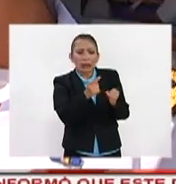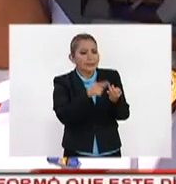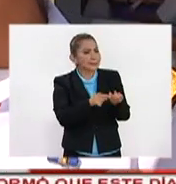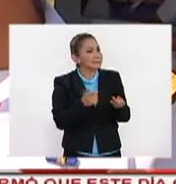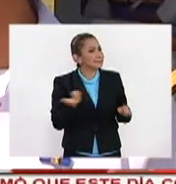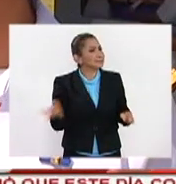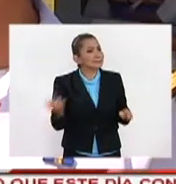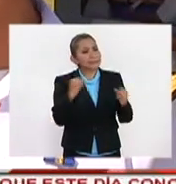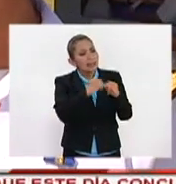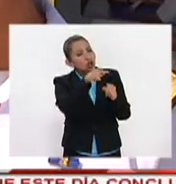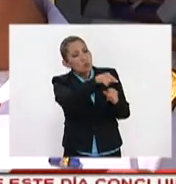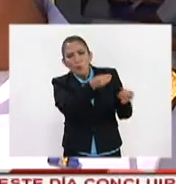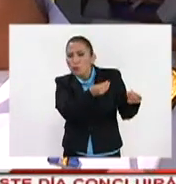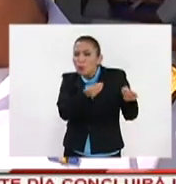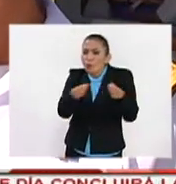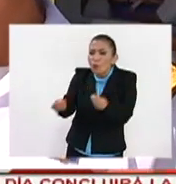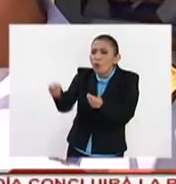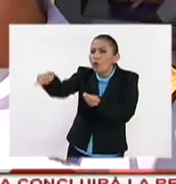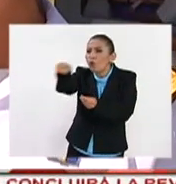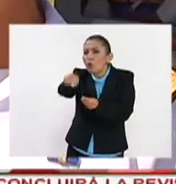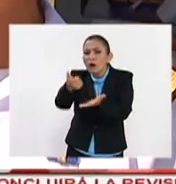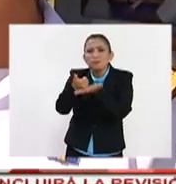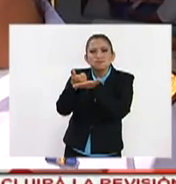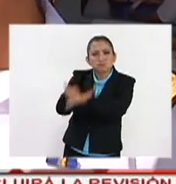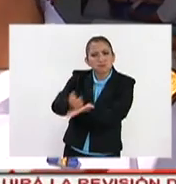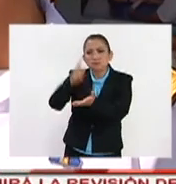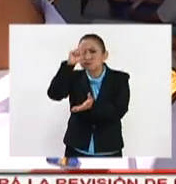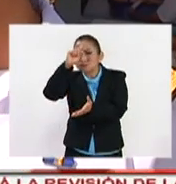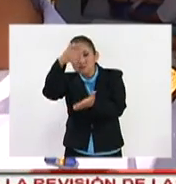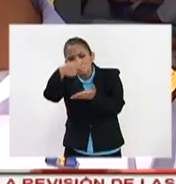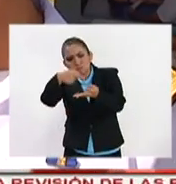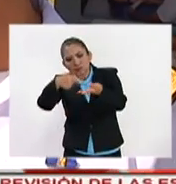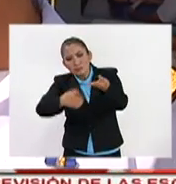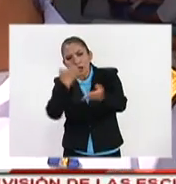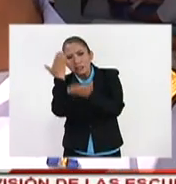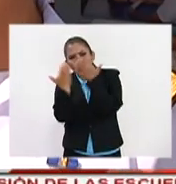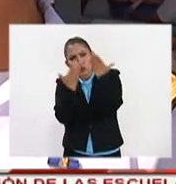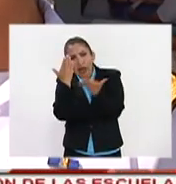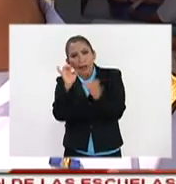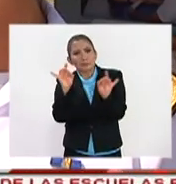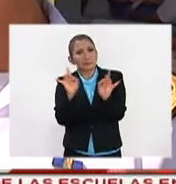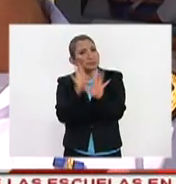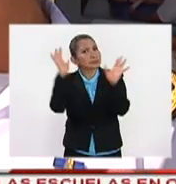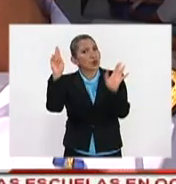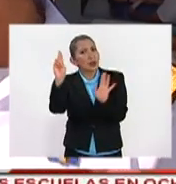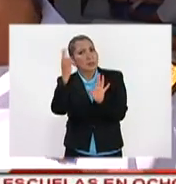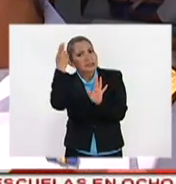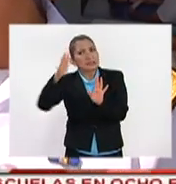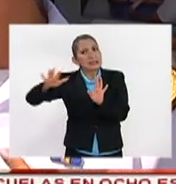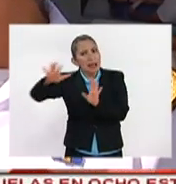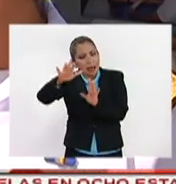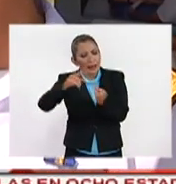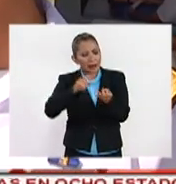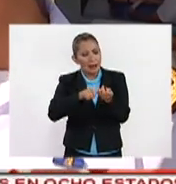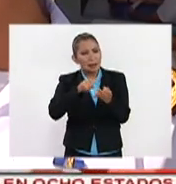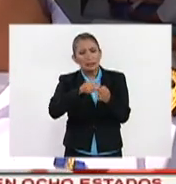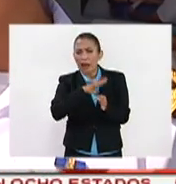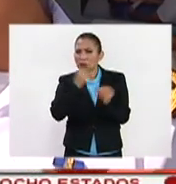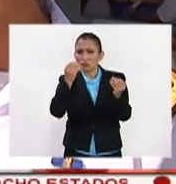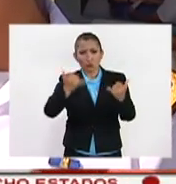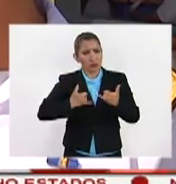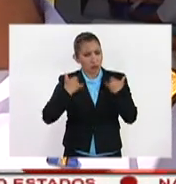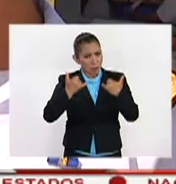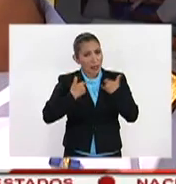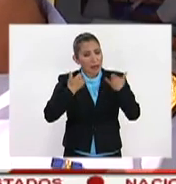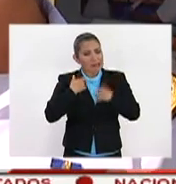lo que la institución les ofrece, las propuestas académicas, en el caso de la Universidad Naval. Hay muchos